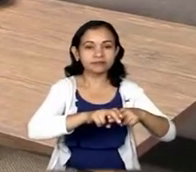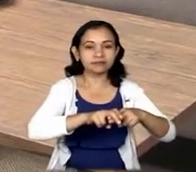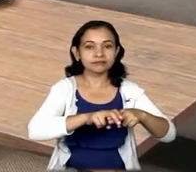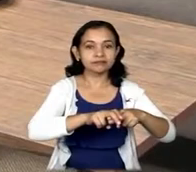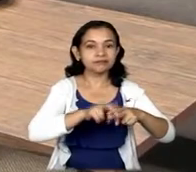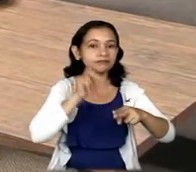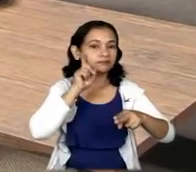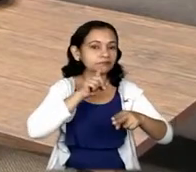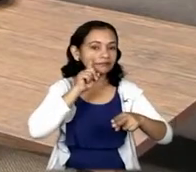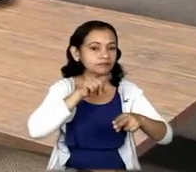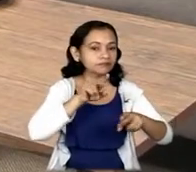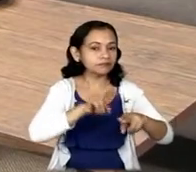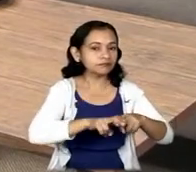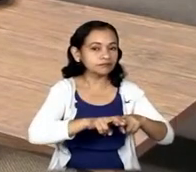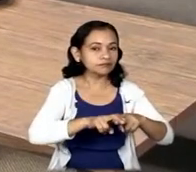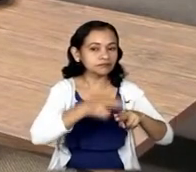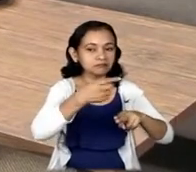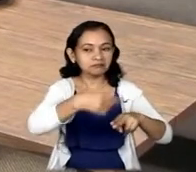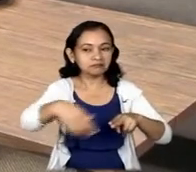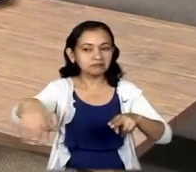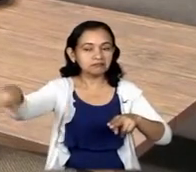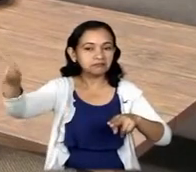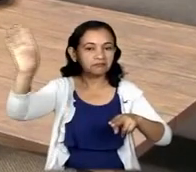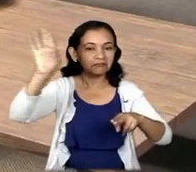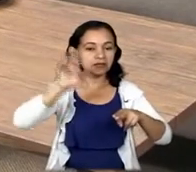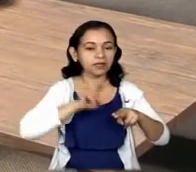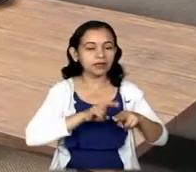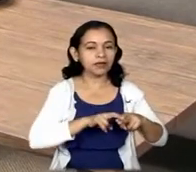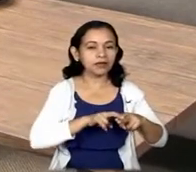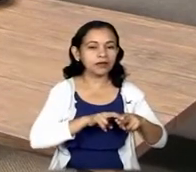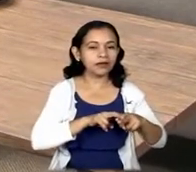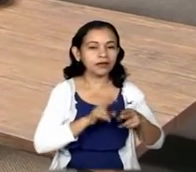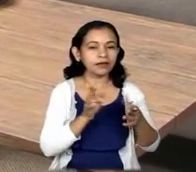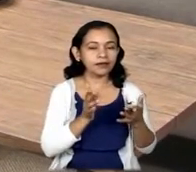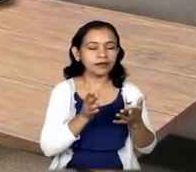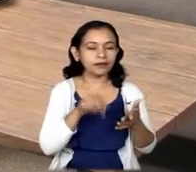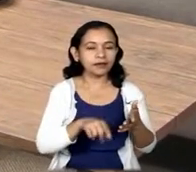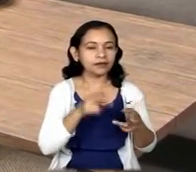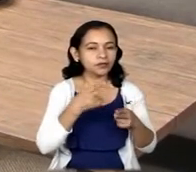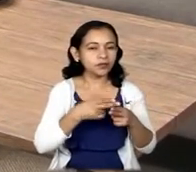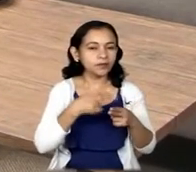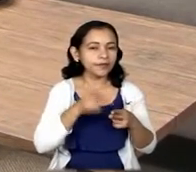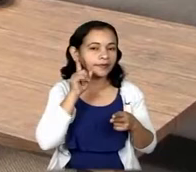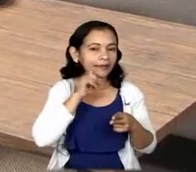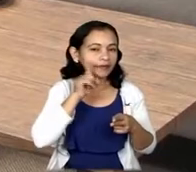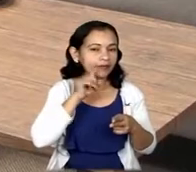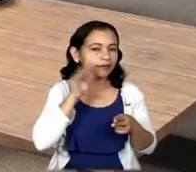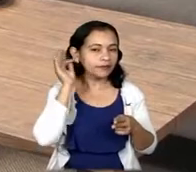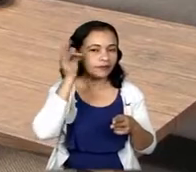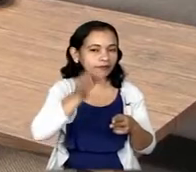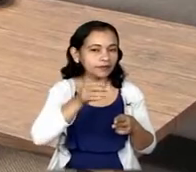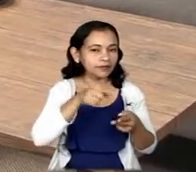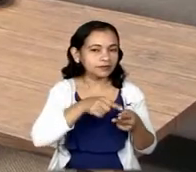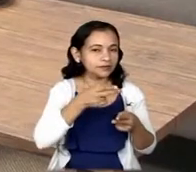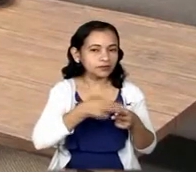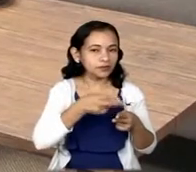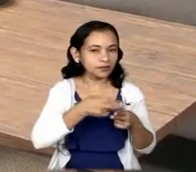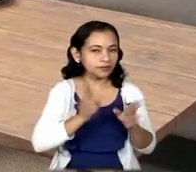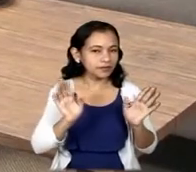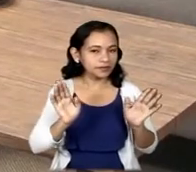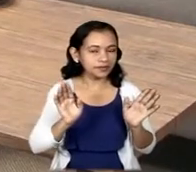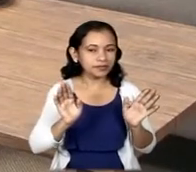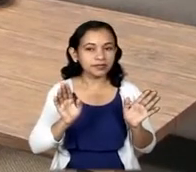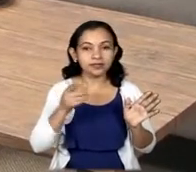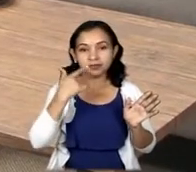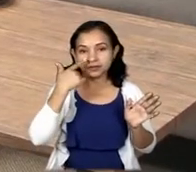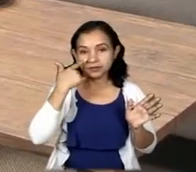era mentira que lo tenía, se iba pero se mantenía en el papel como que no se había ido. Y después el aprobado aunque no tuviesen calificado. Es algo que